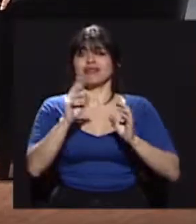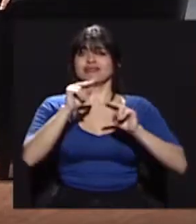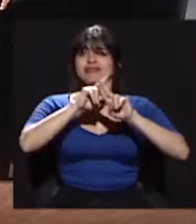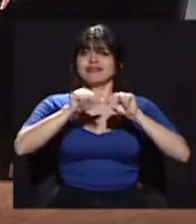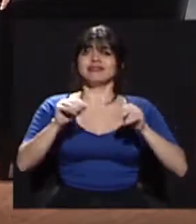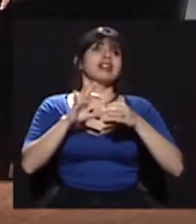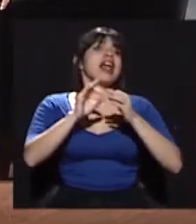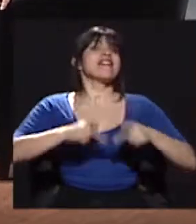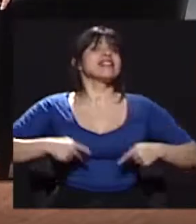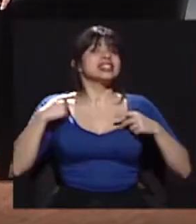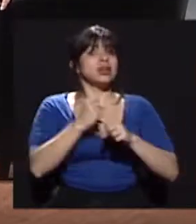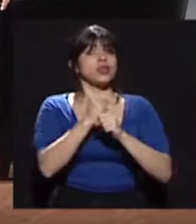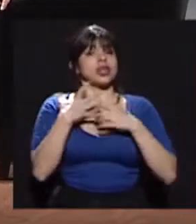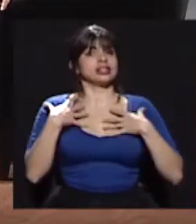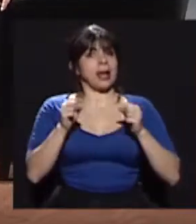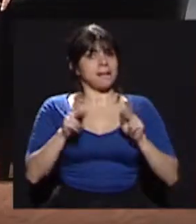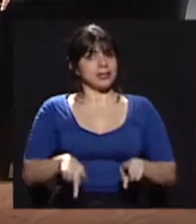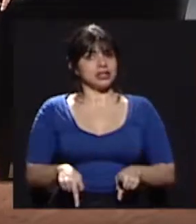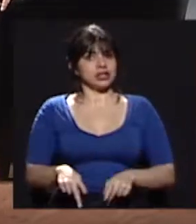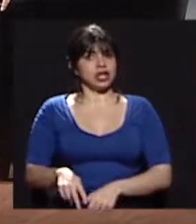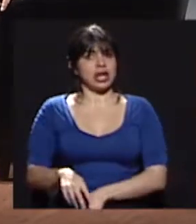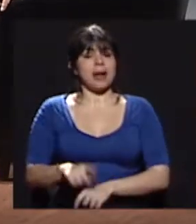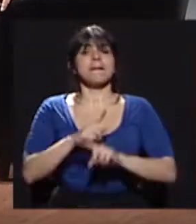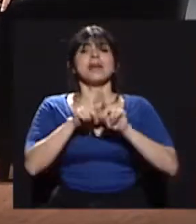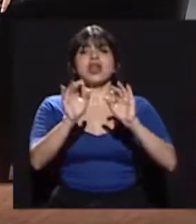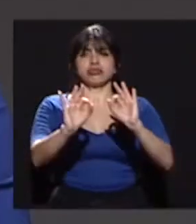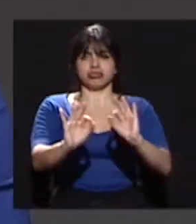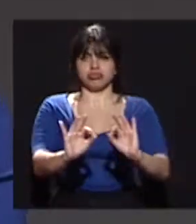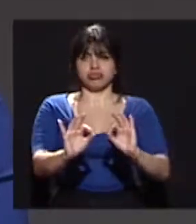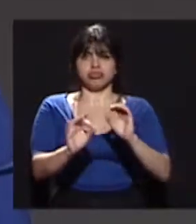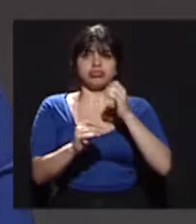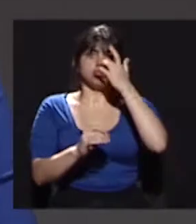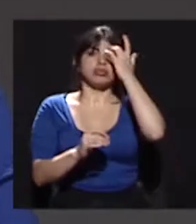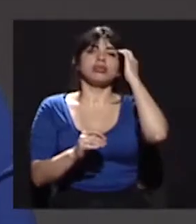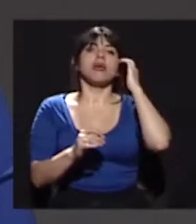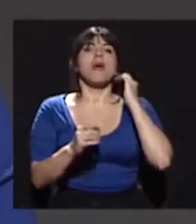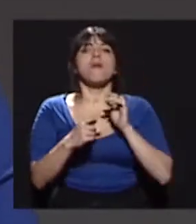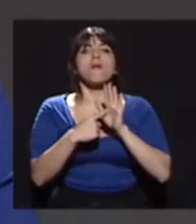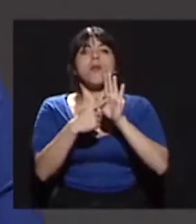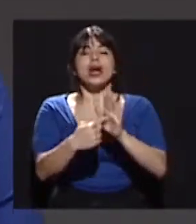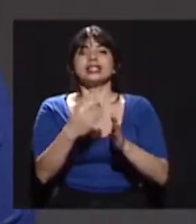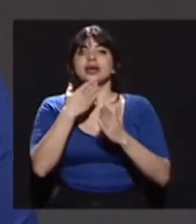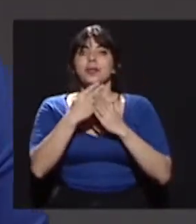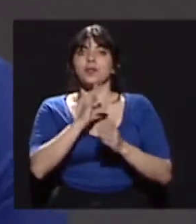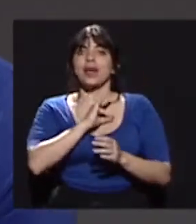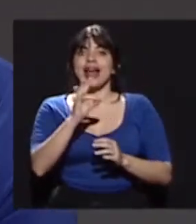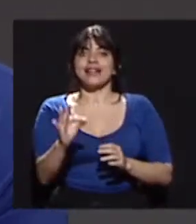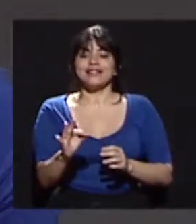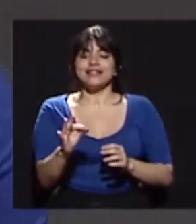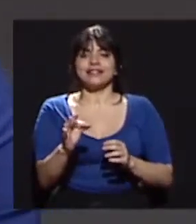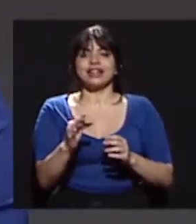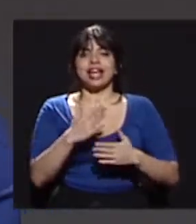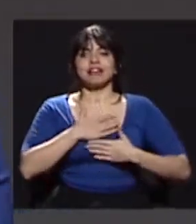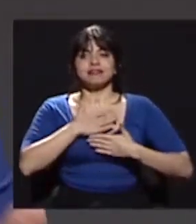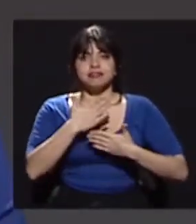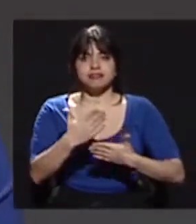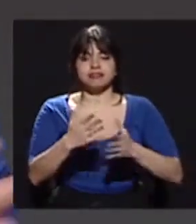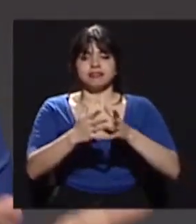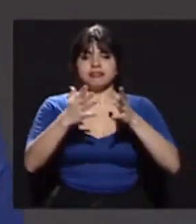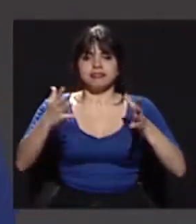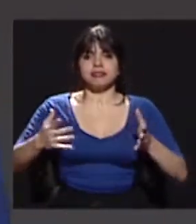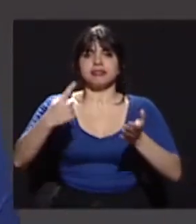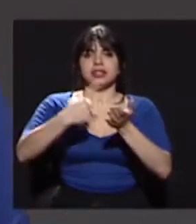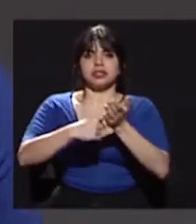con la vida la seguridad o la salud de las personas pero está bien dando muestras de buena fe esté ampliarlo y